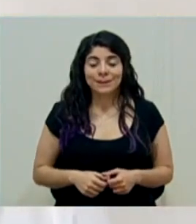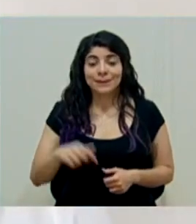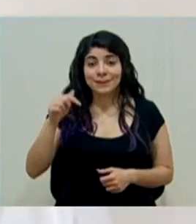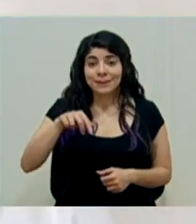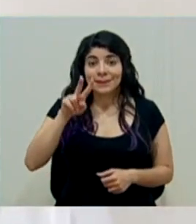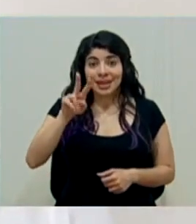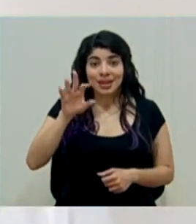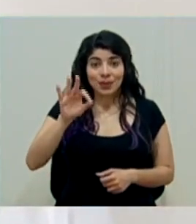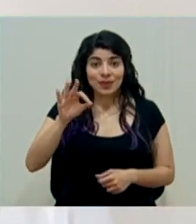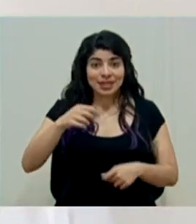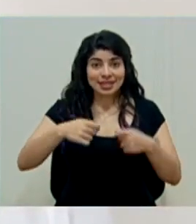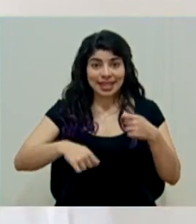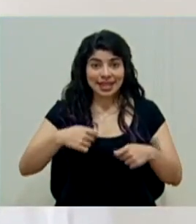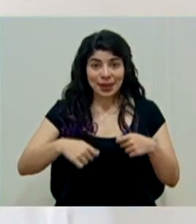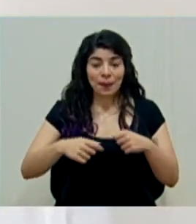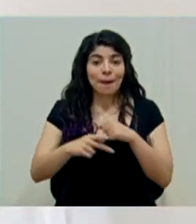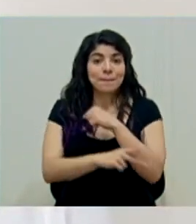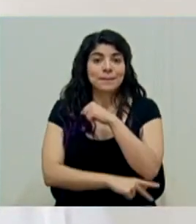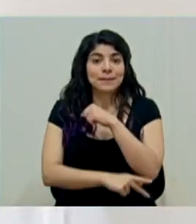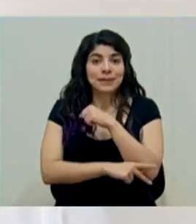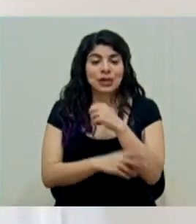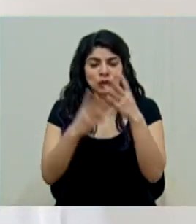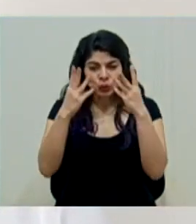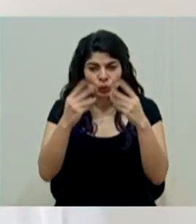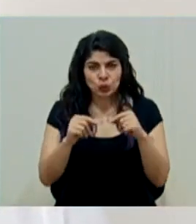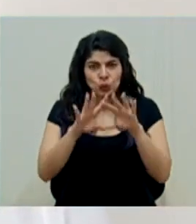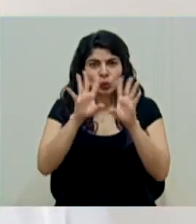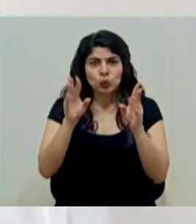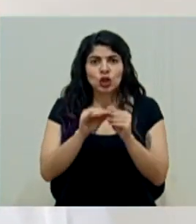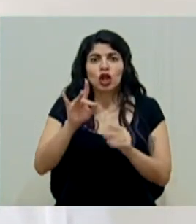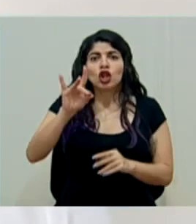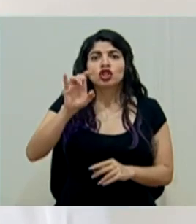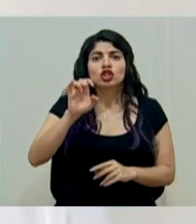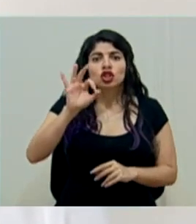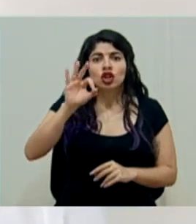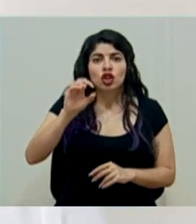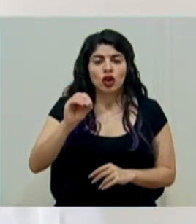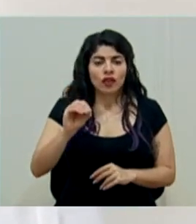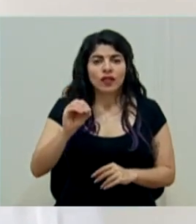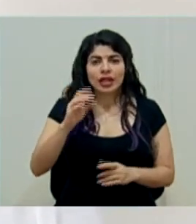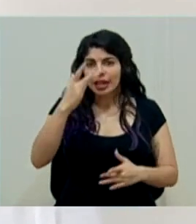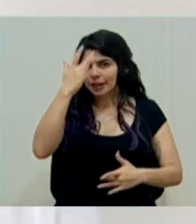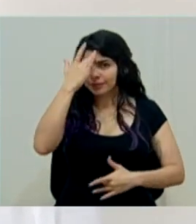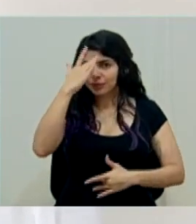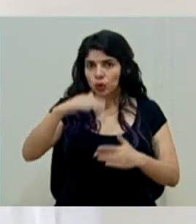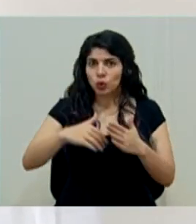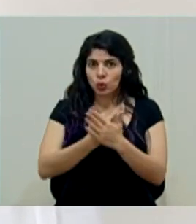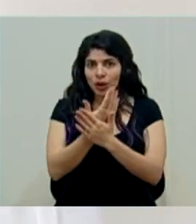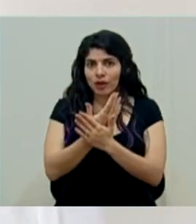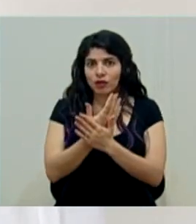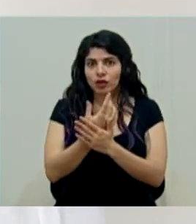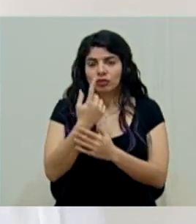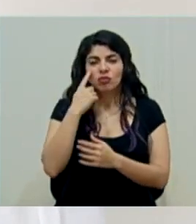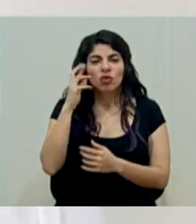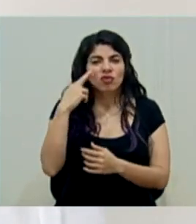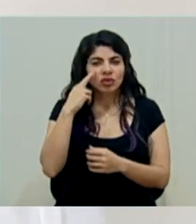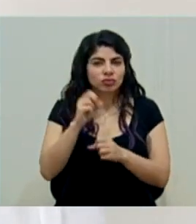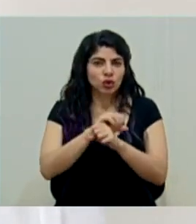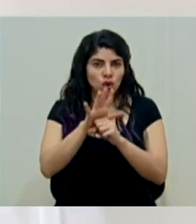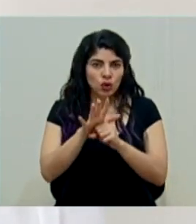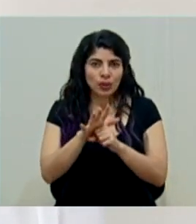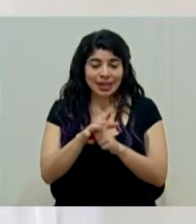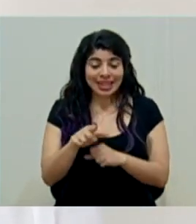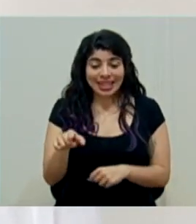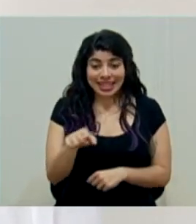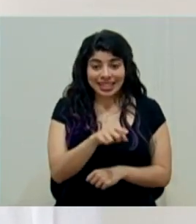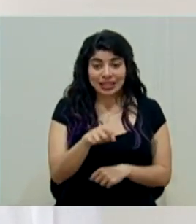Al 29 de septiembre, el país registra un total de 890 casos nuevos por COVID-19, de